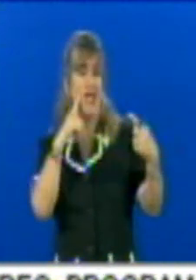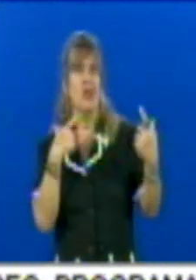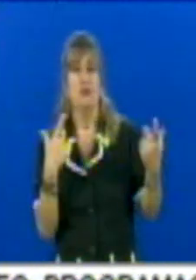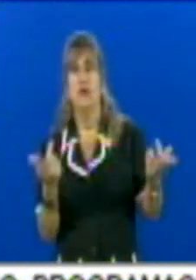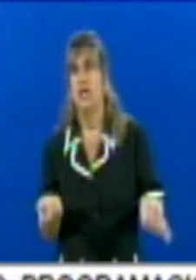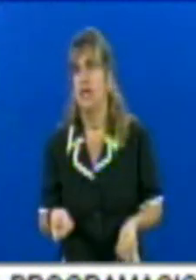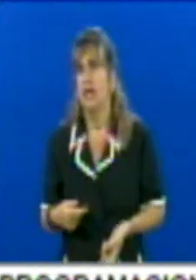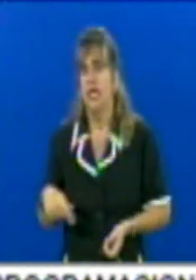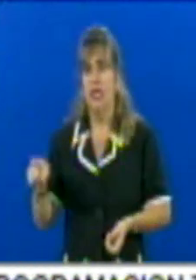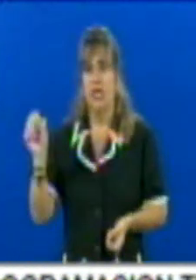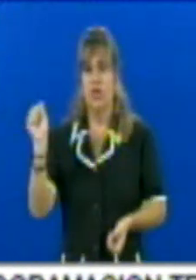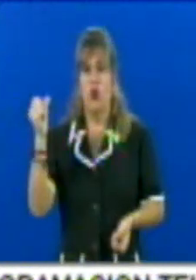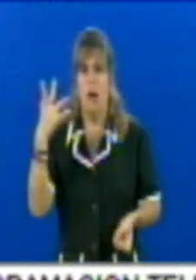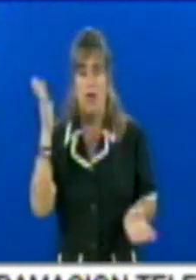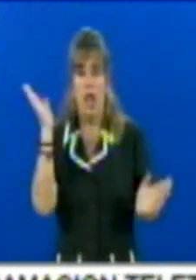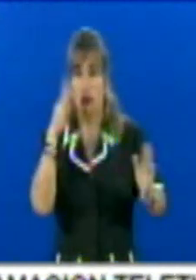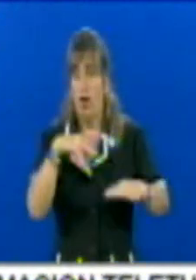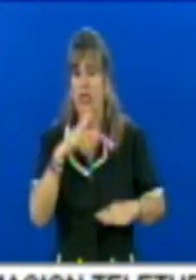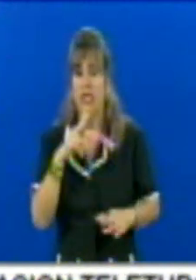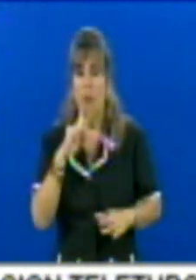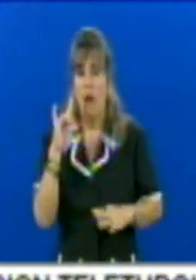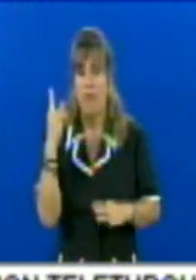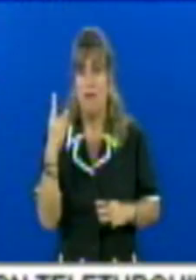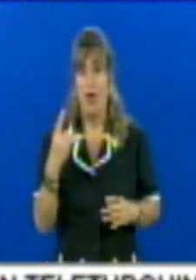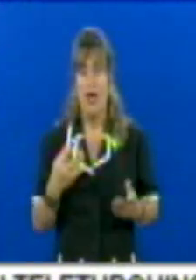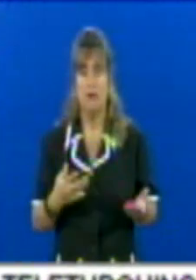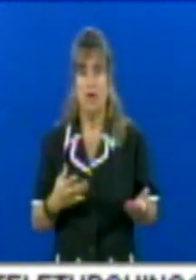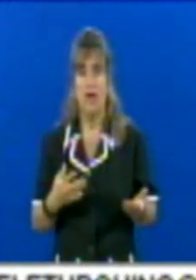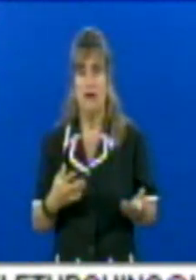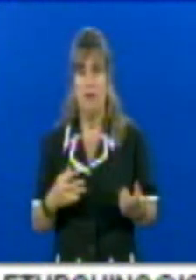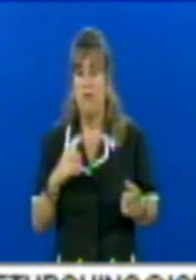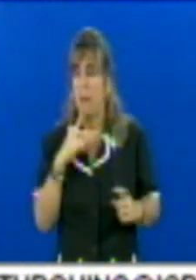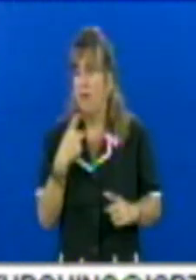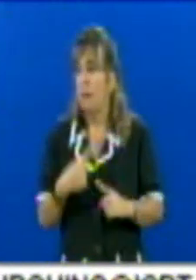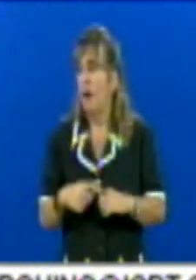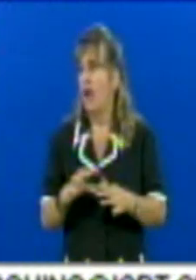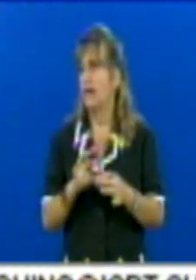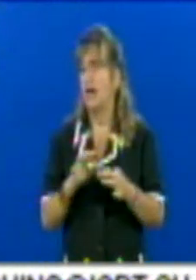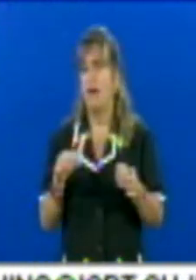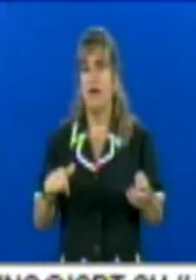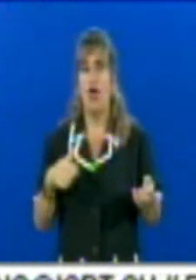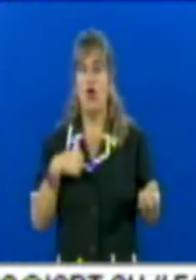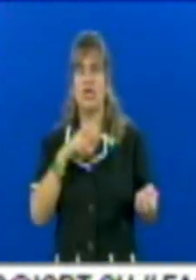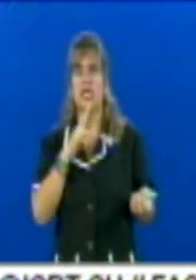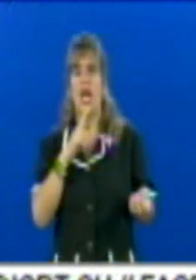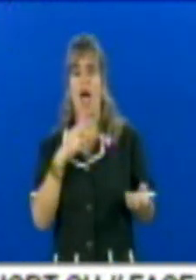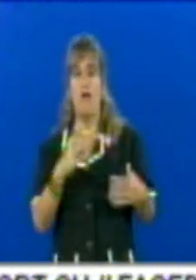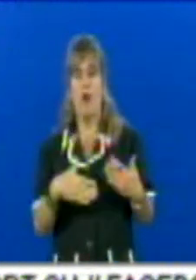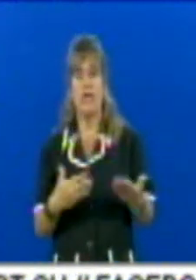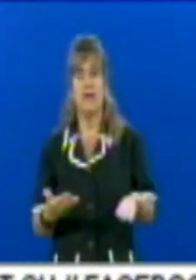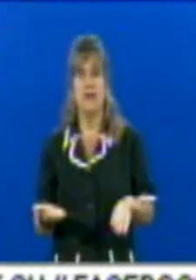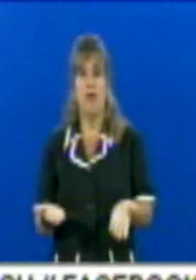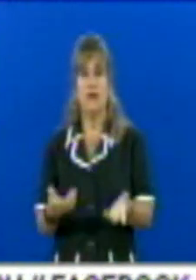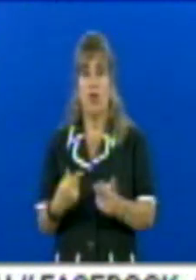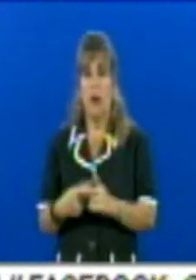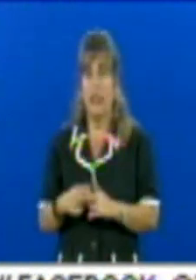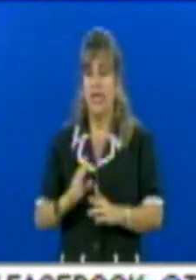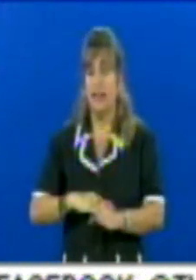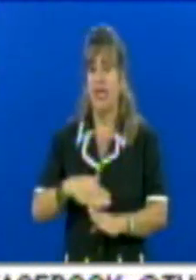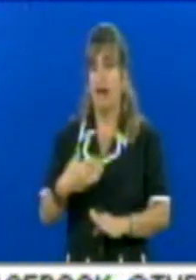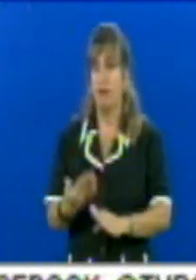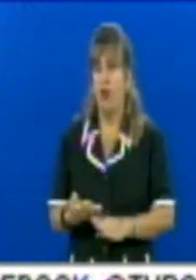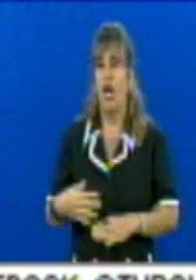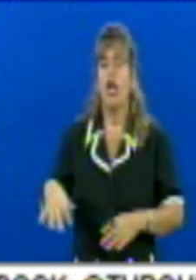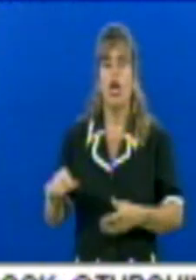está el municipio de Songo La Maya y Palma Soriano, que son los mayores afectados hoy con la situación del agua, y que posteriormente los